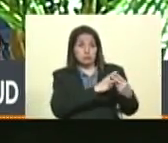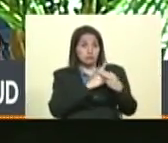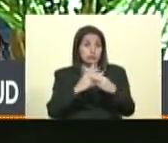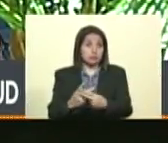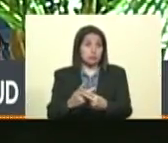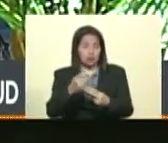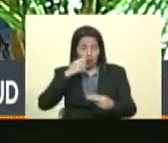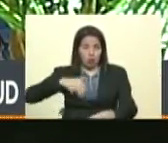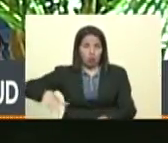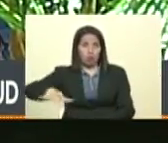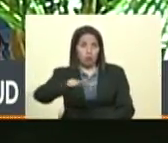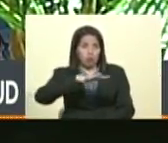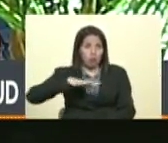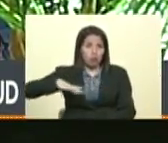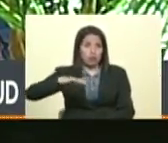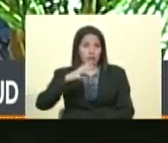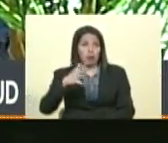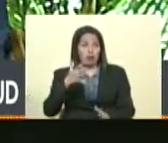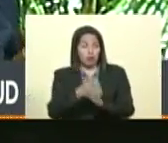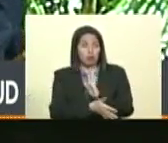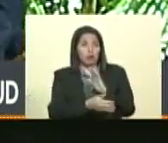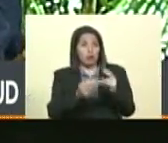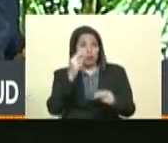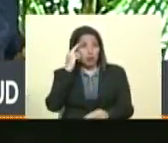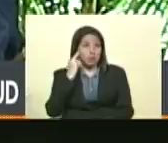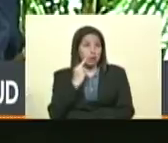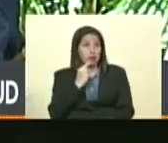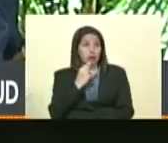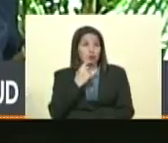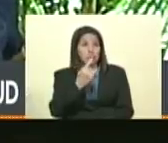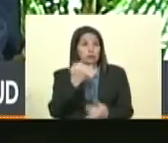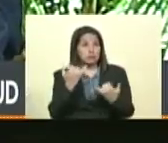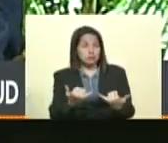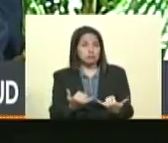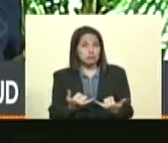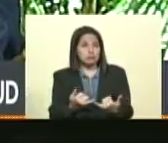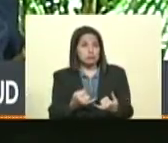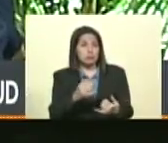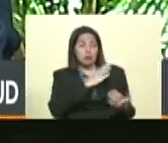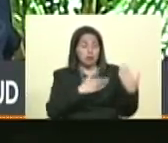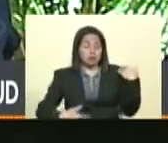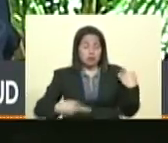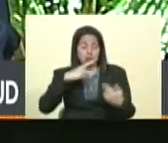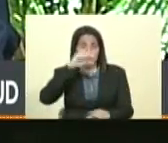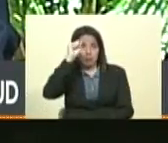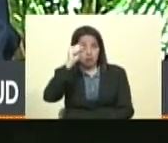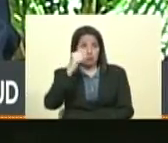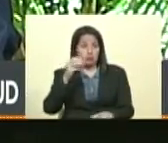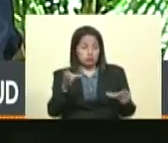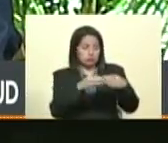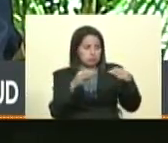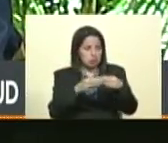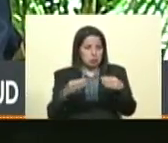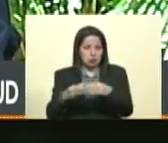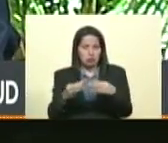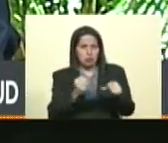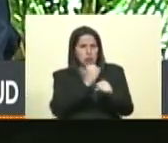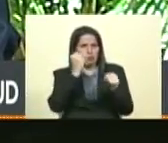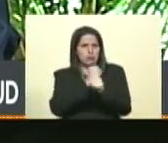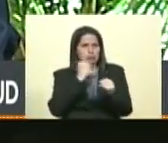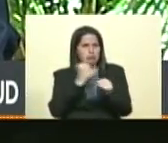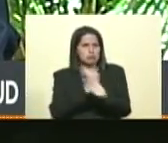un gobierno, por un lado, del gobierno bolivariano, de su gobierno, presidente Nicolás Maduro, y de un sindicalismo con